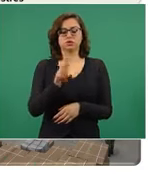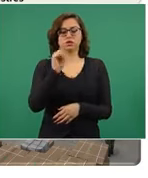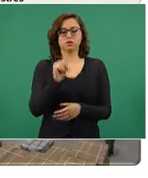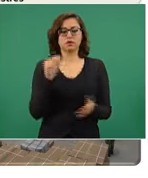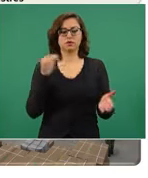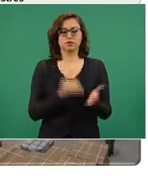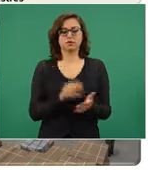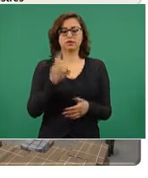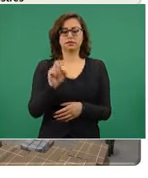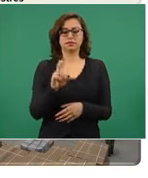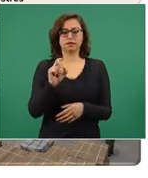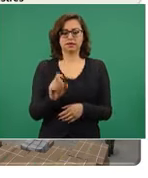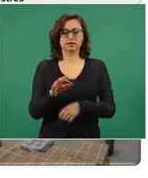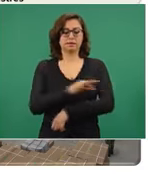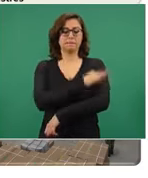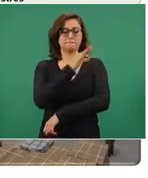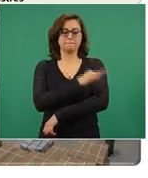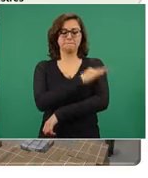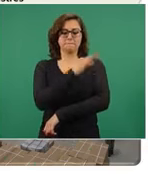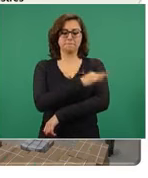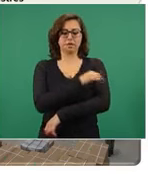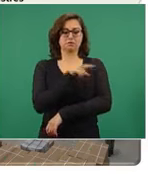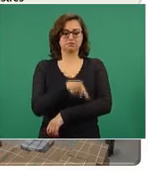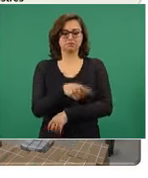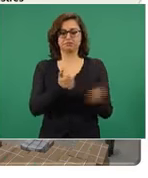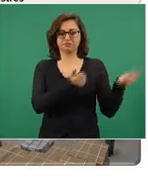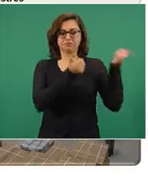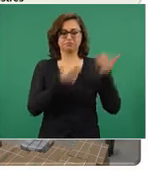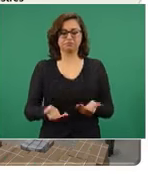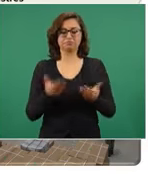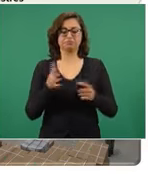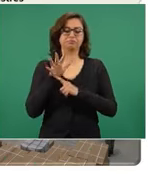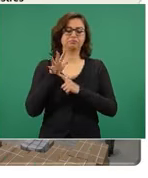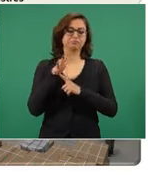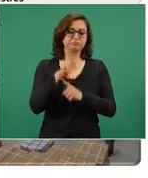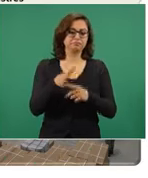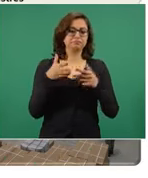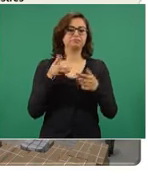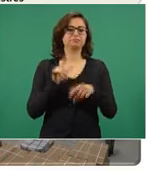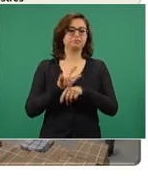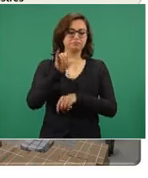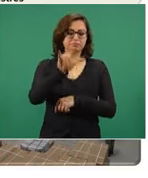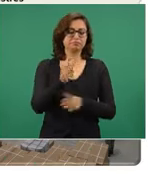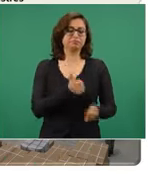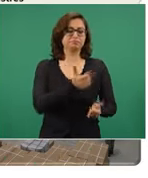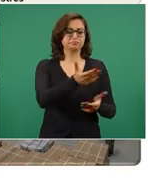11.489.030 vacunas, mismas que fueron trasladadas y transportadas vía aérea,